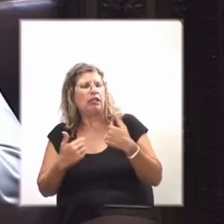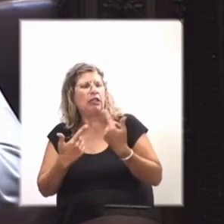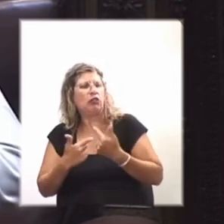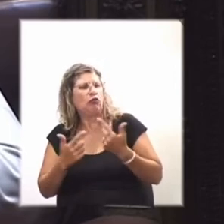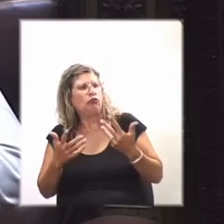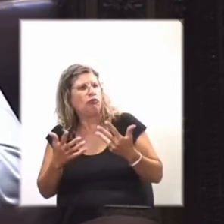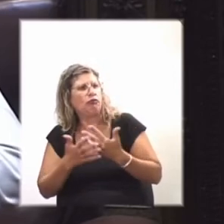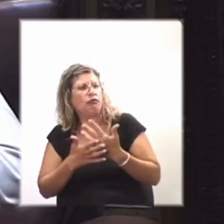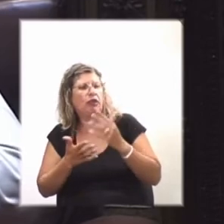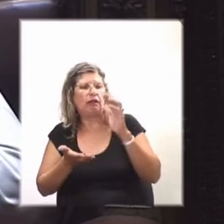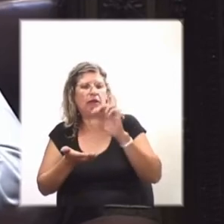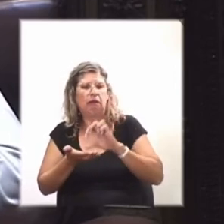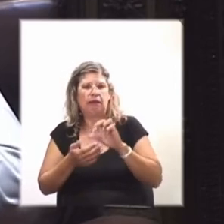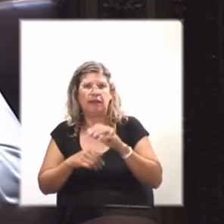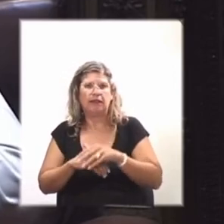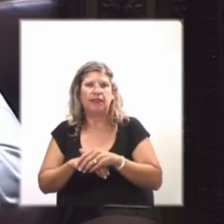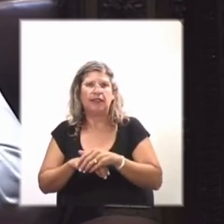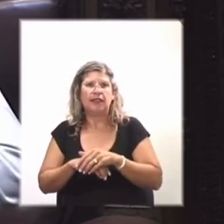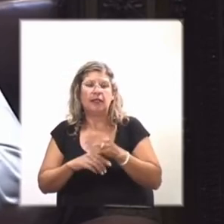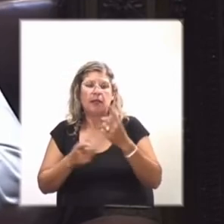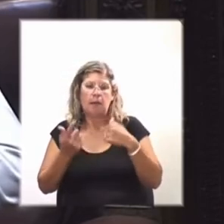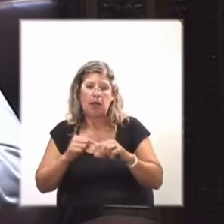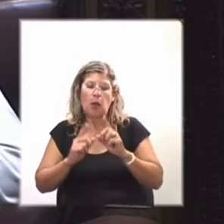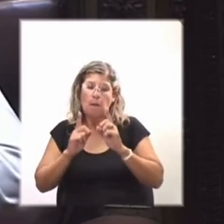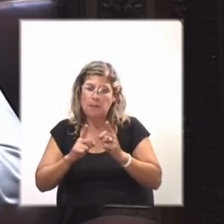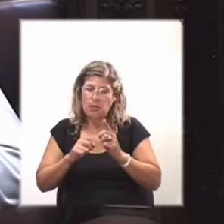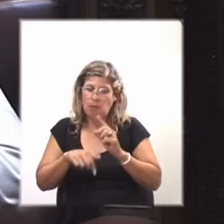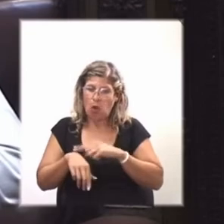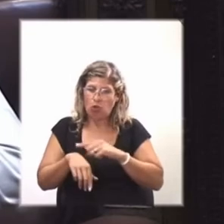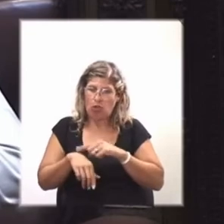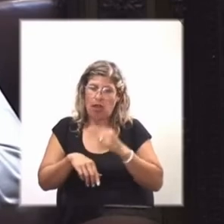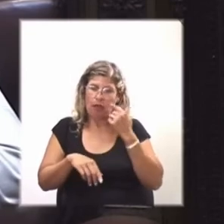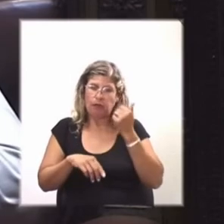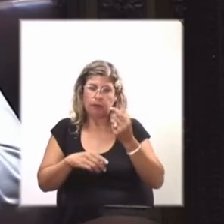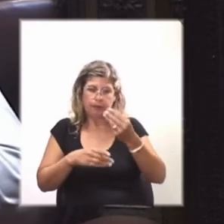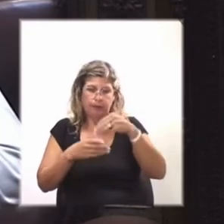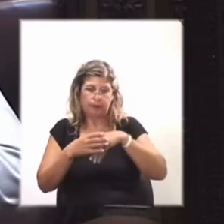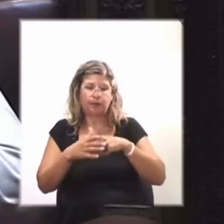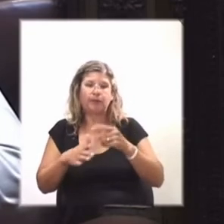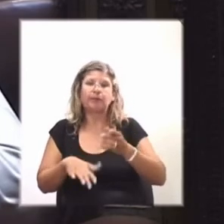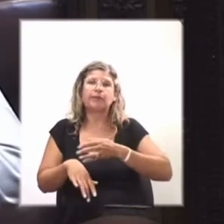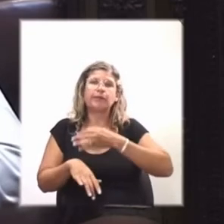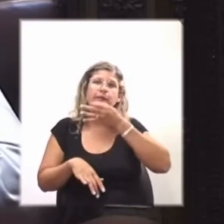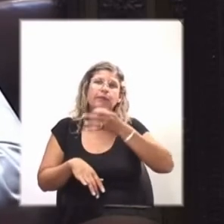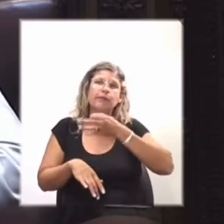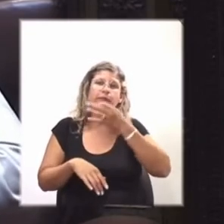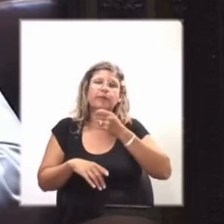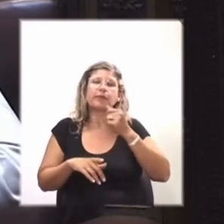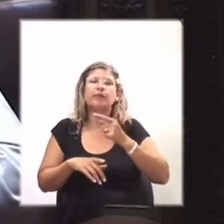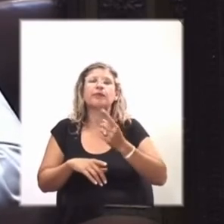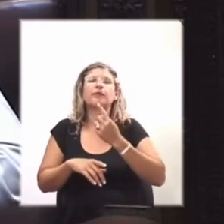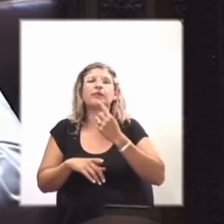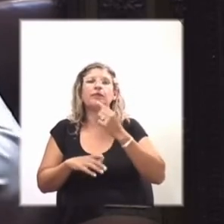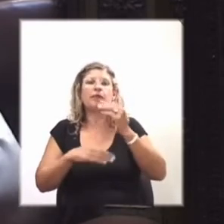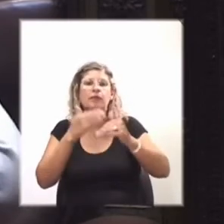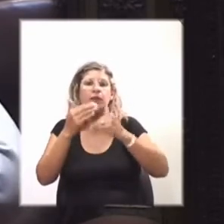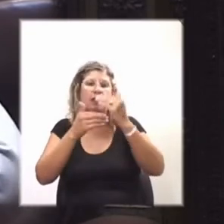ese momento. Pero al mismo tiempo forman parte de la versión nacional de un proceso político mayor